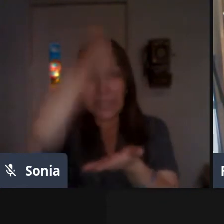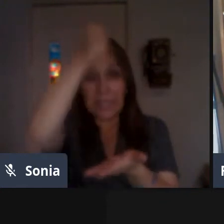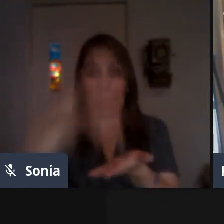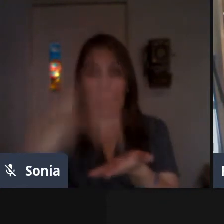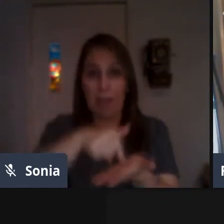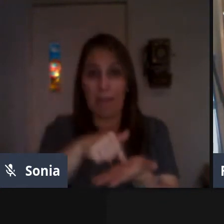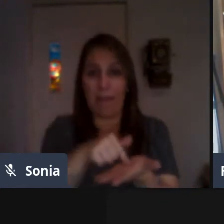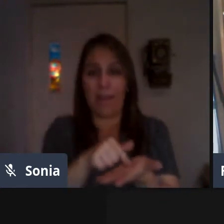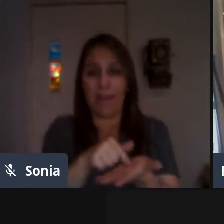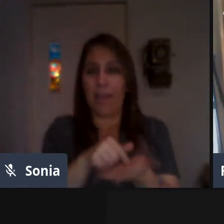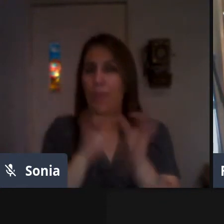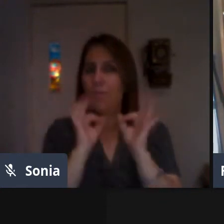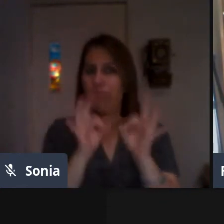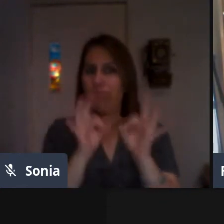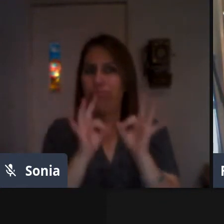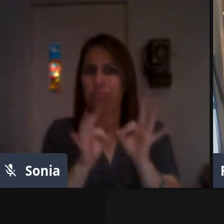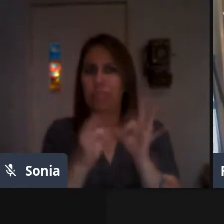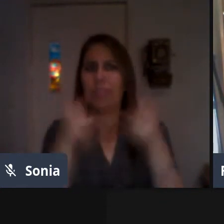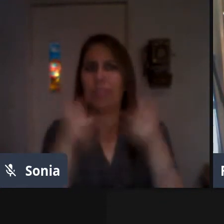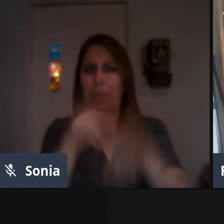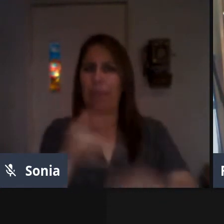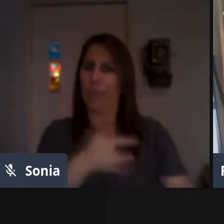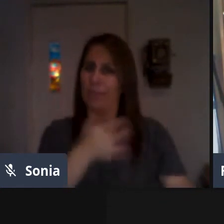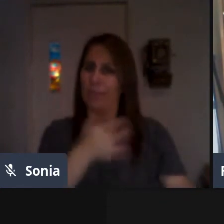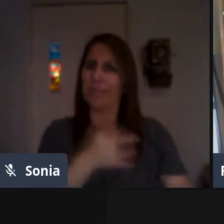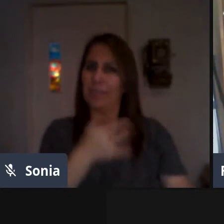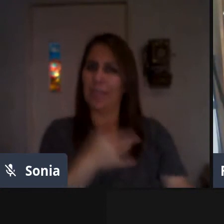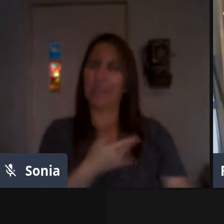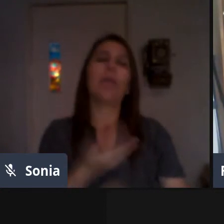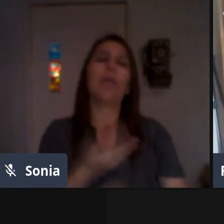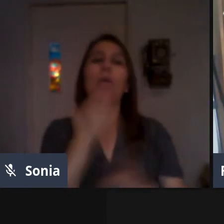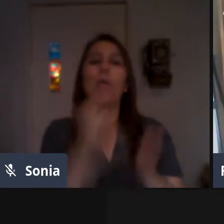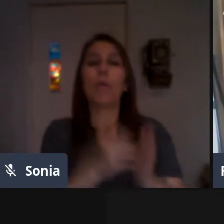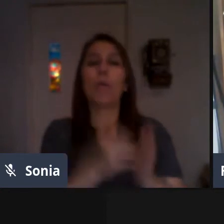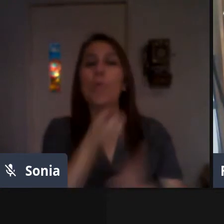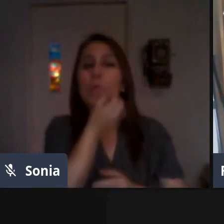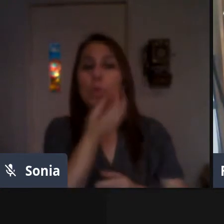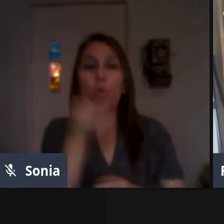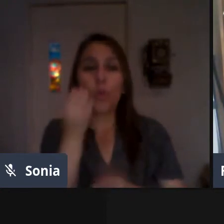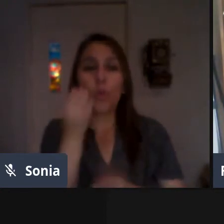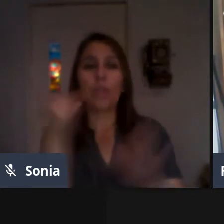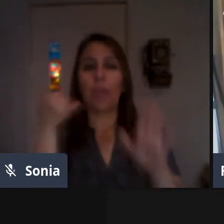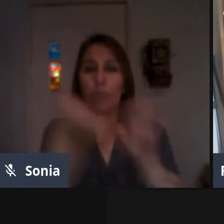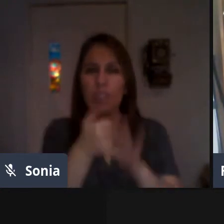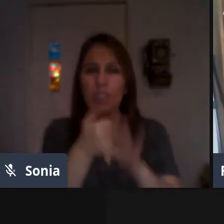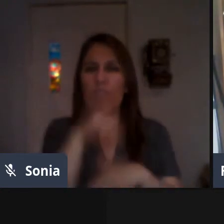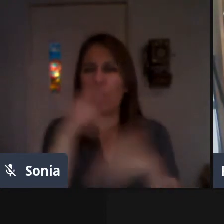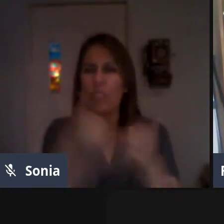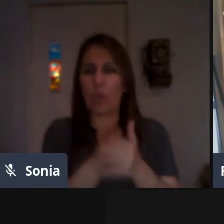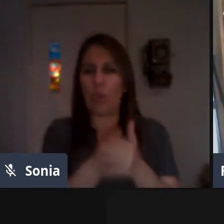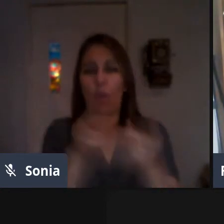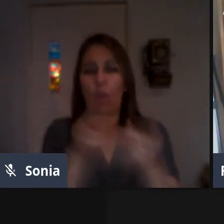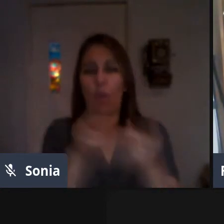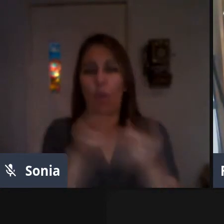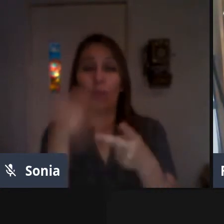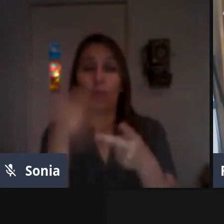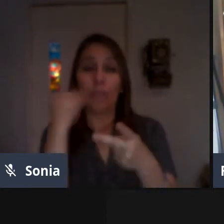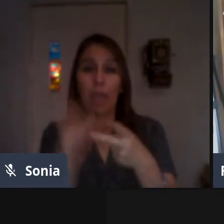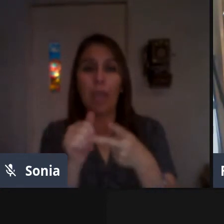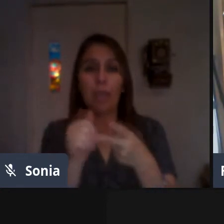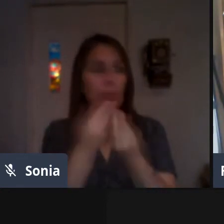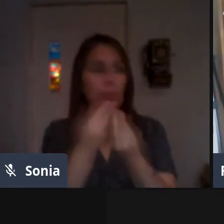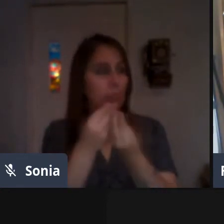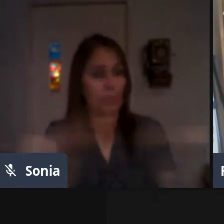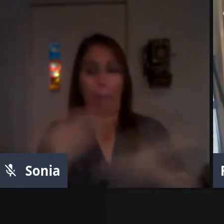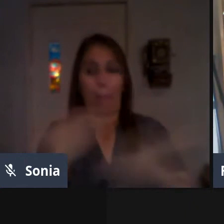desde el sentir bueno rosa elvira todo este caso de abuso en el otro la pérdida me desaparecido entonces creo que